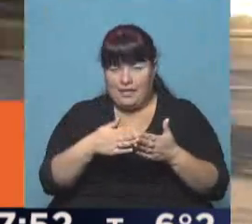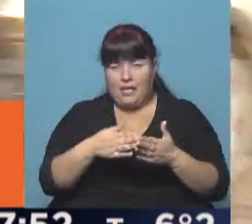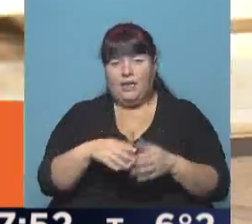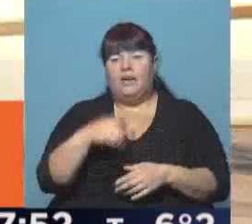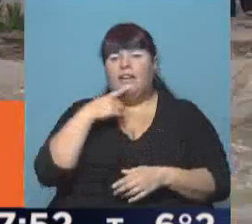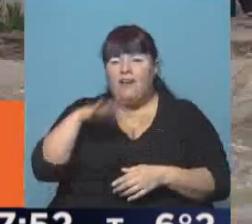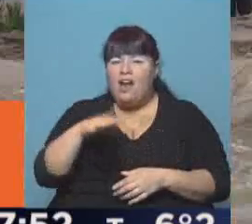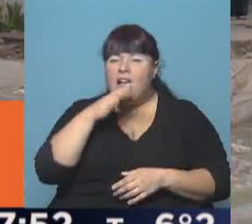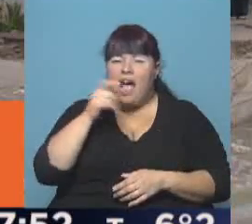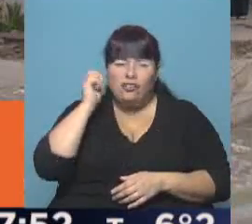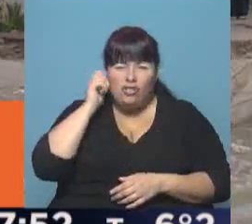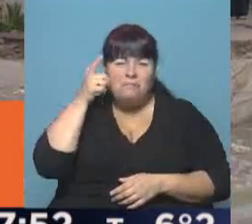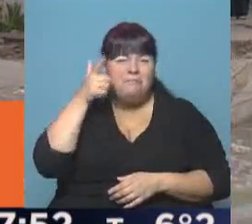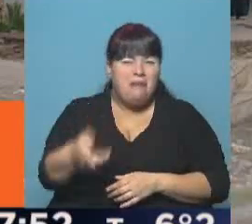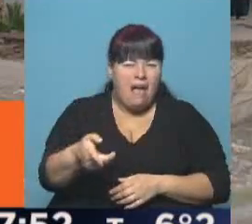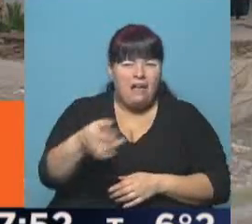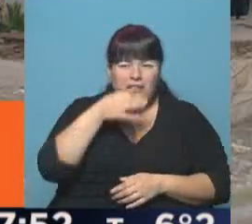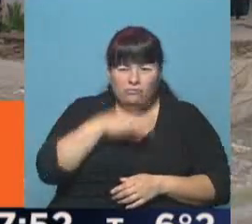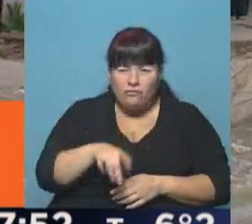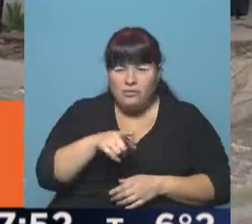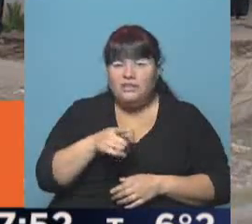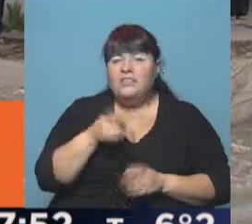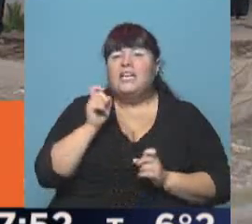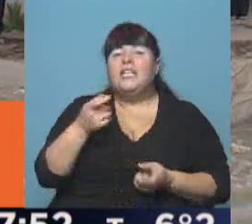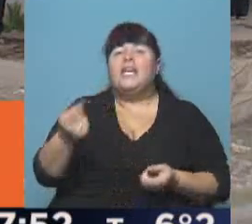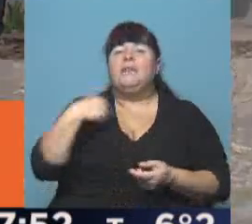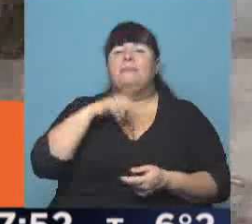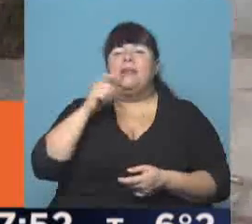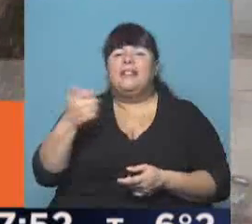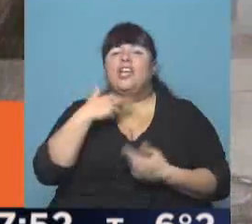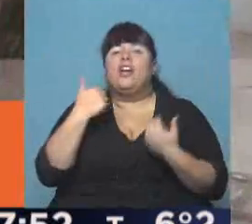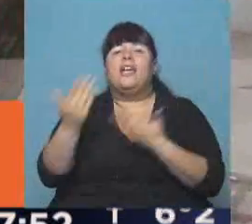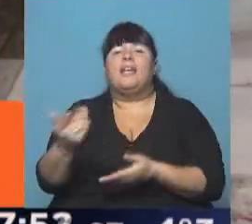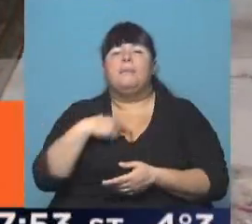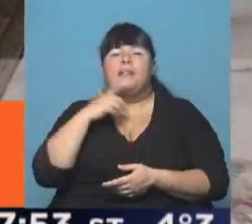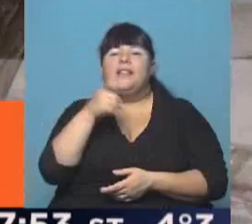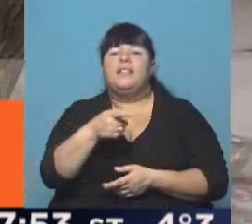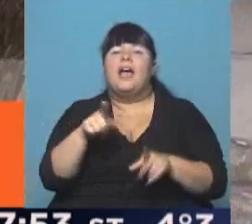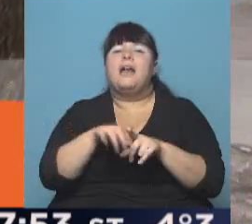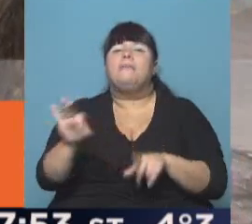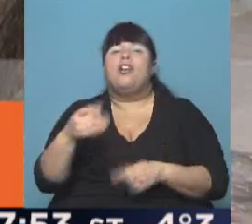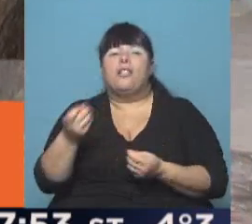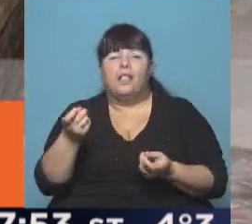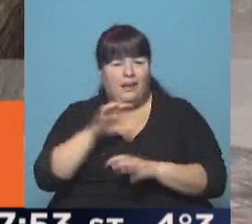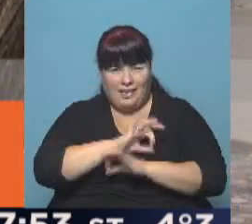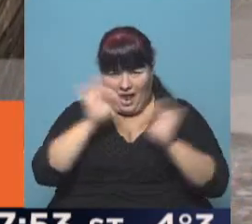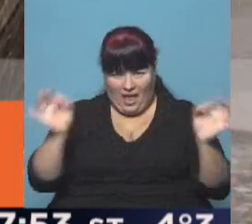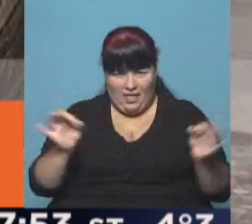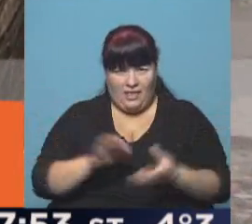una criatura de 14 años lo matan. ¿Quién le devuelve a mi tía el hijo? ¿Quién le devuelve a ella el hermano?